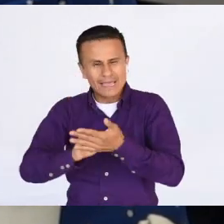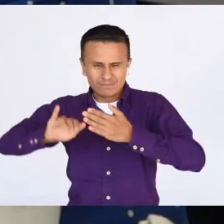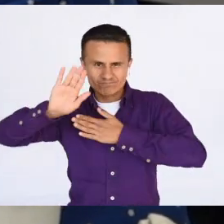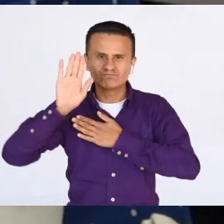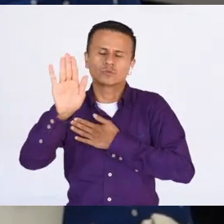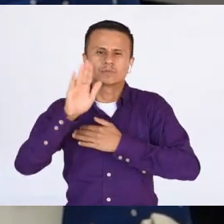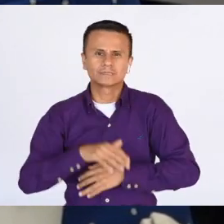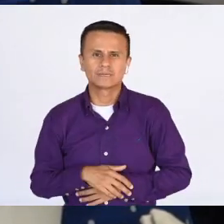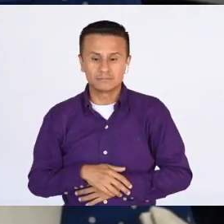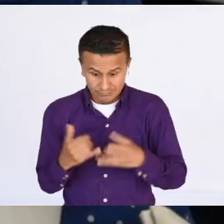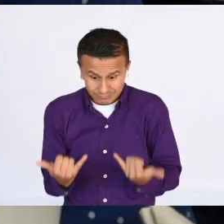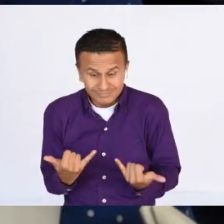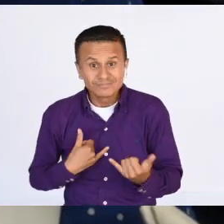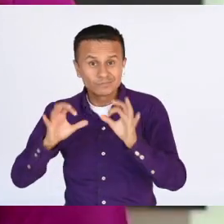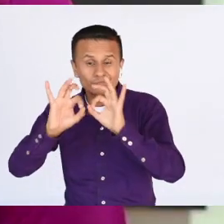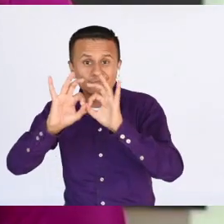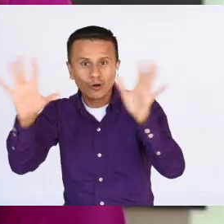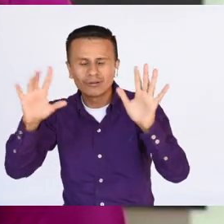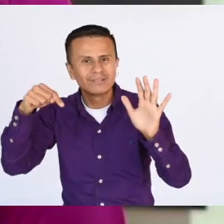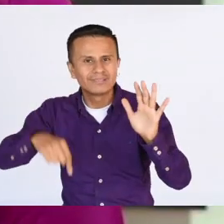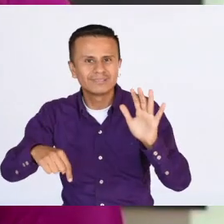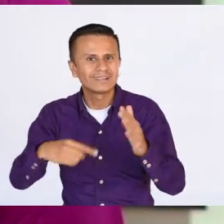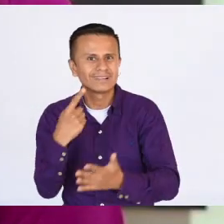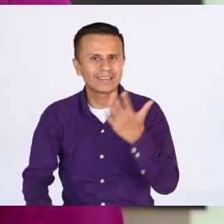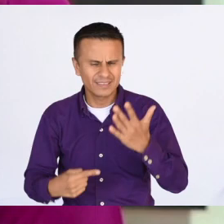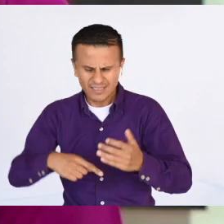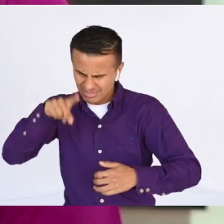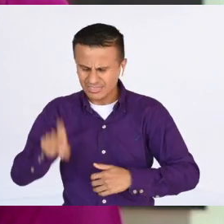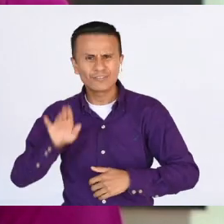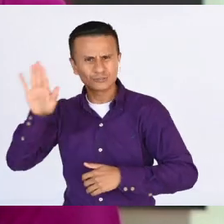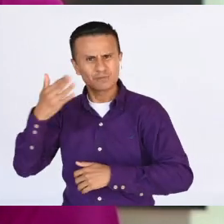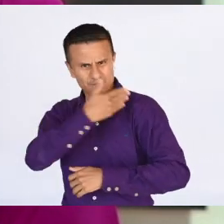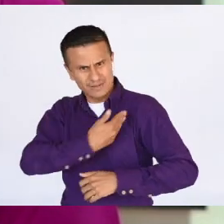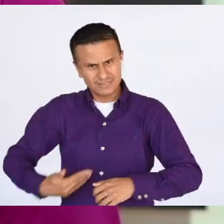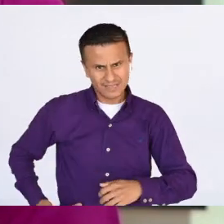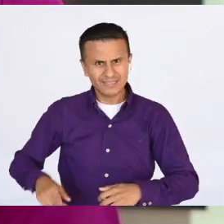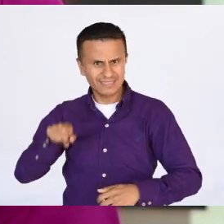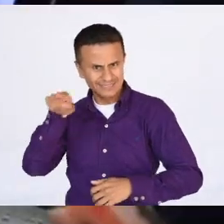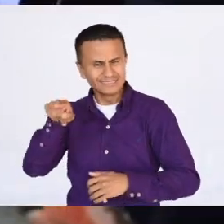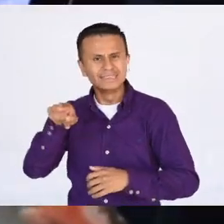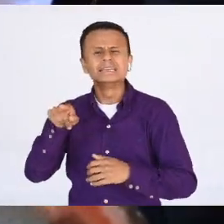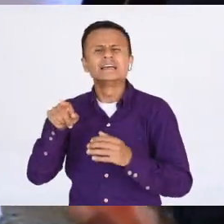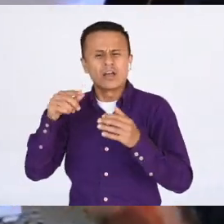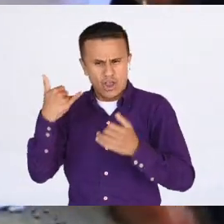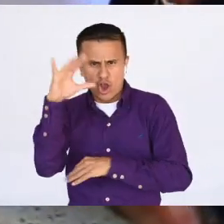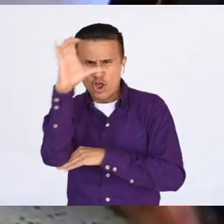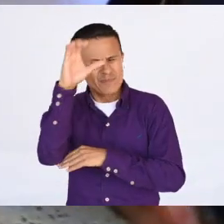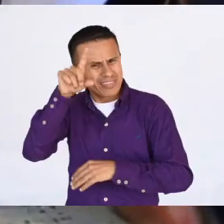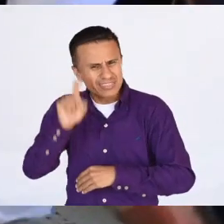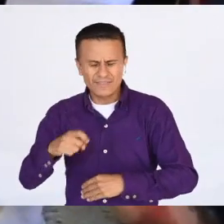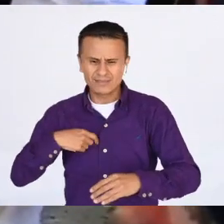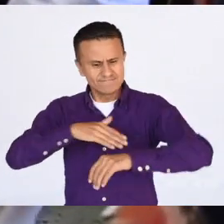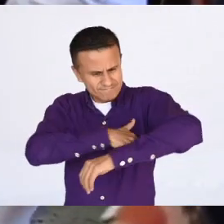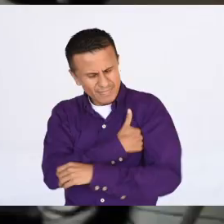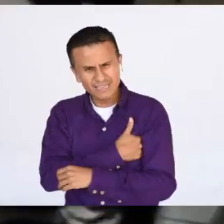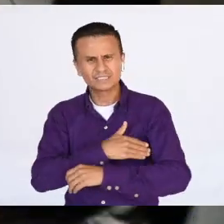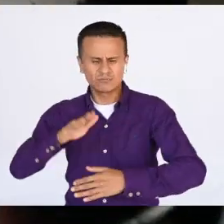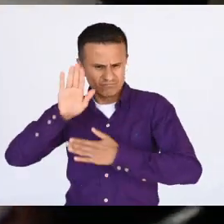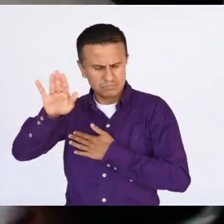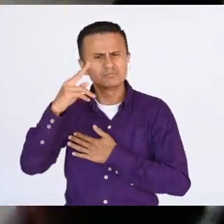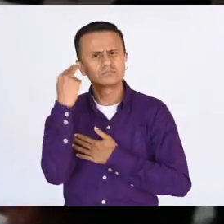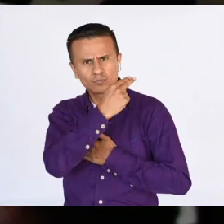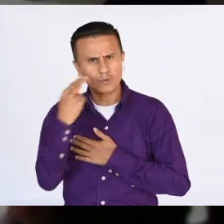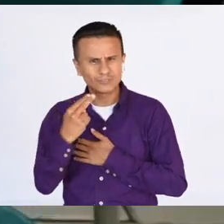nuevas interacciones. Sea esta la oportunidad para reafirmar el compromiso del presidente Iván Duque Márquez, el compromiso